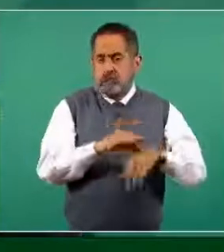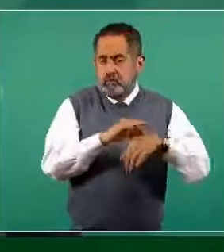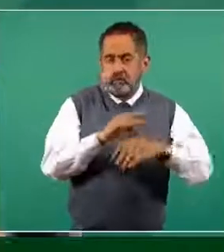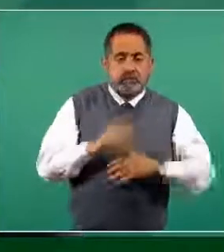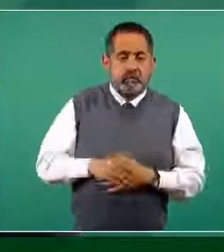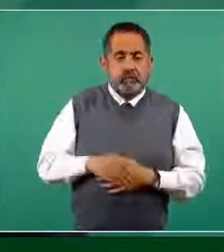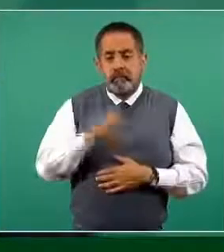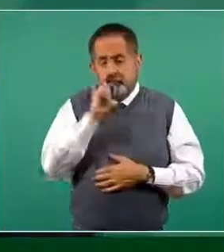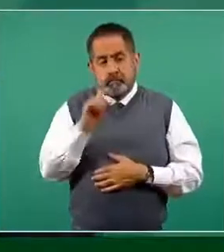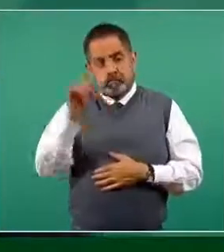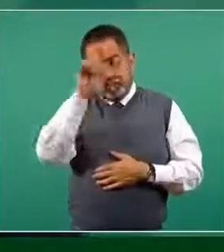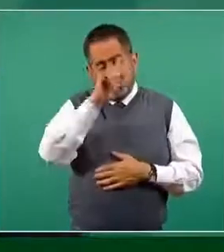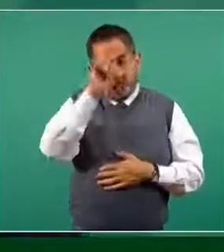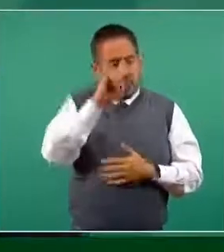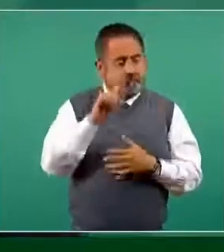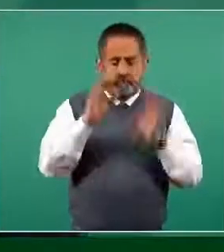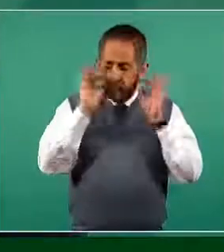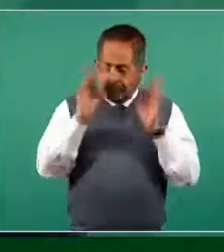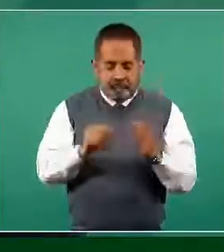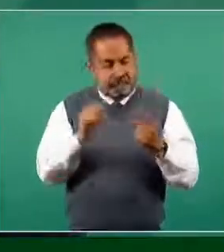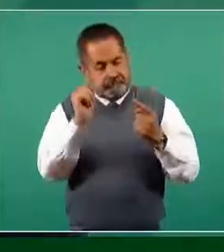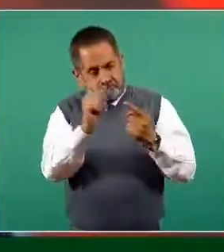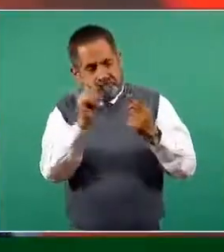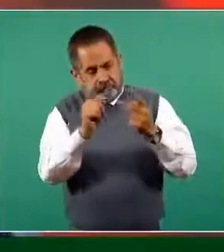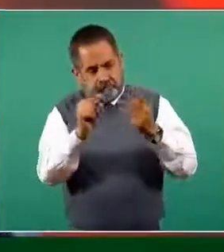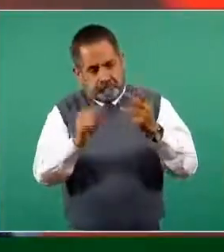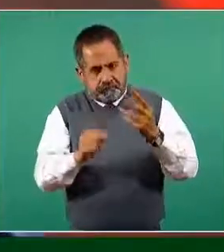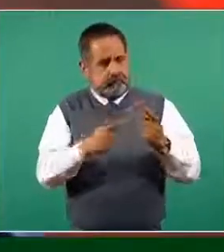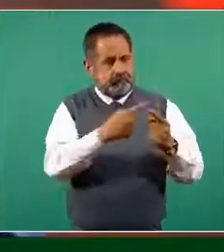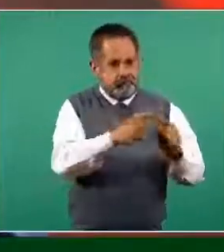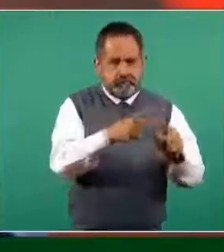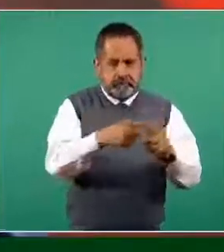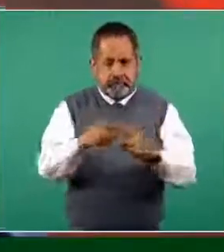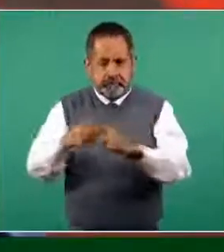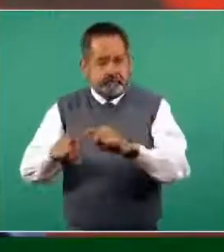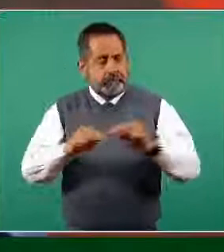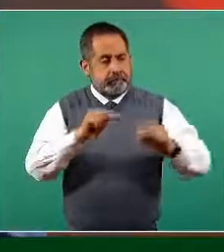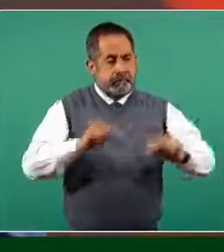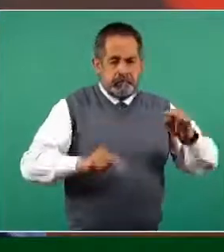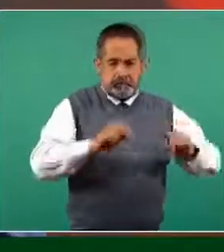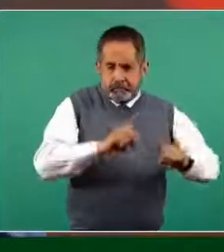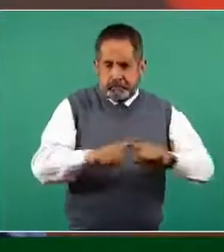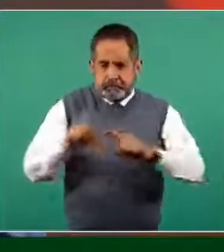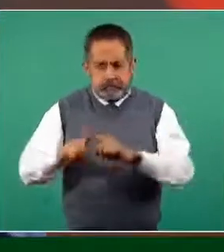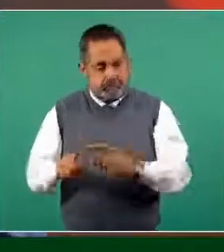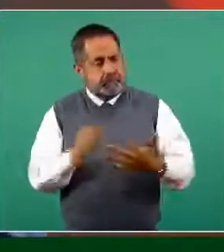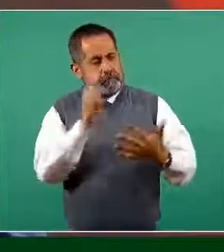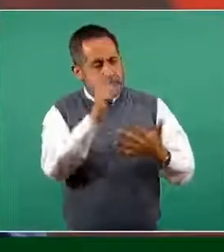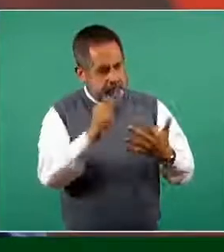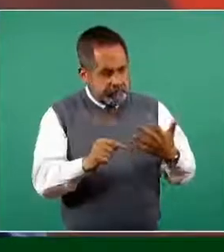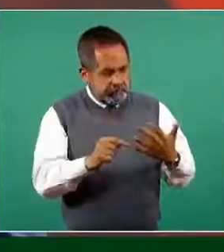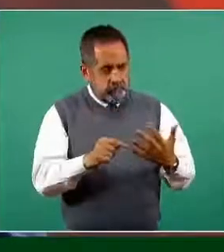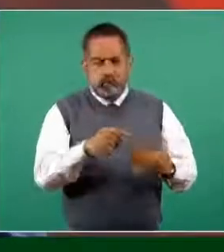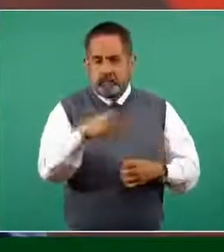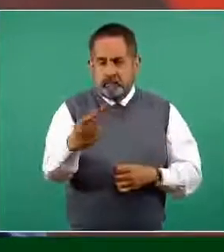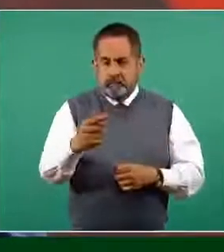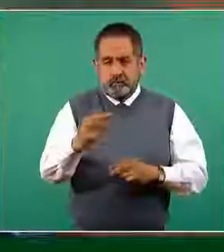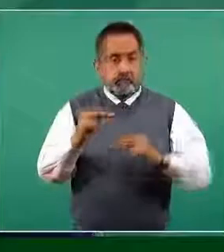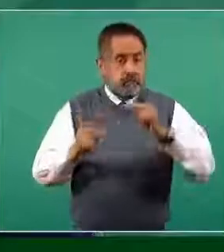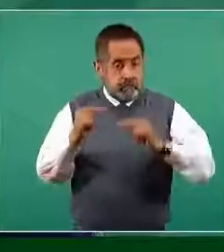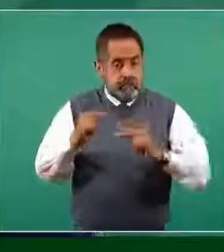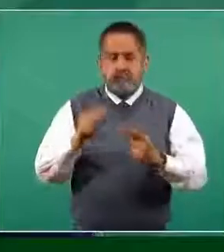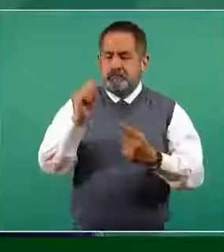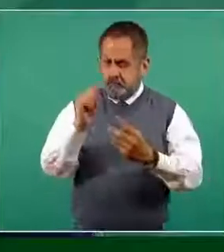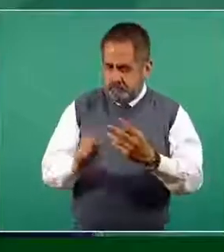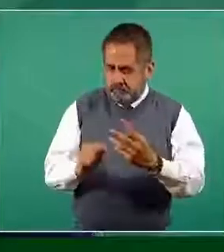también una serie de recomendaciones puntuales para los distintos niveles educativos. Entonces, qué bueno que nos pregunta esto Jacqueline, de